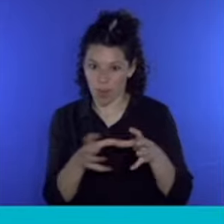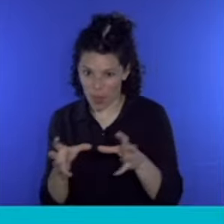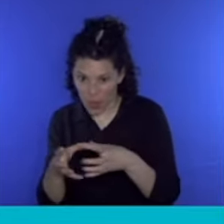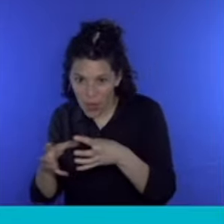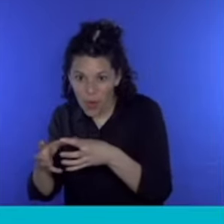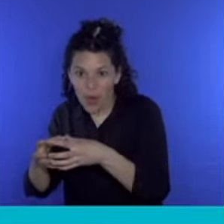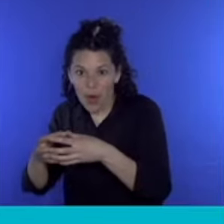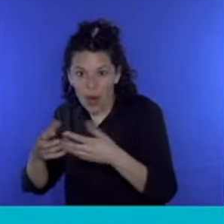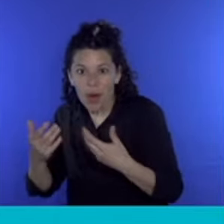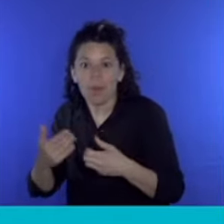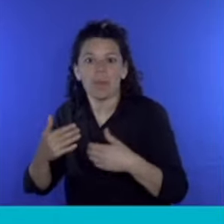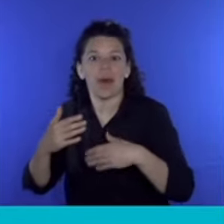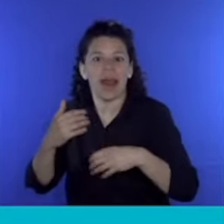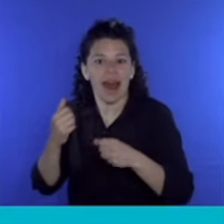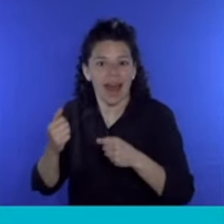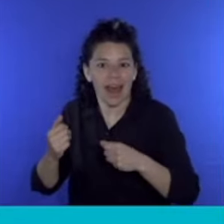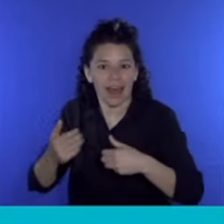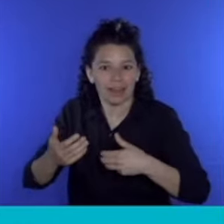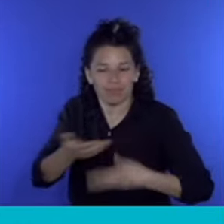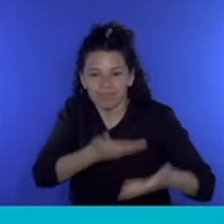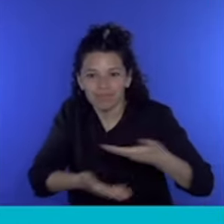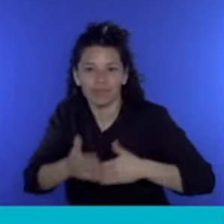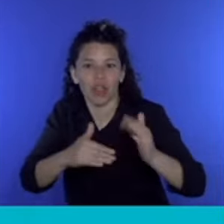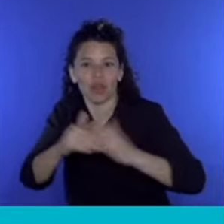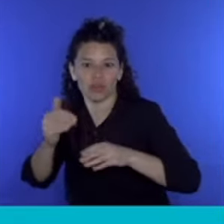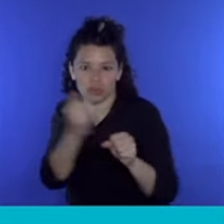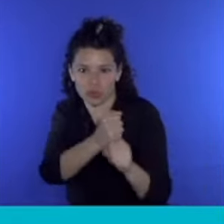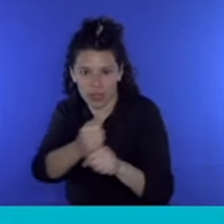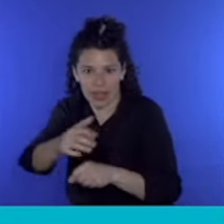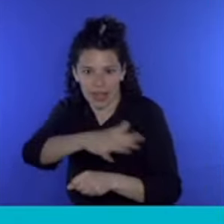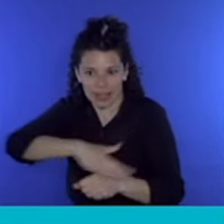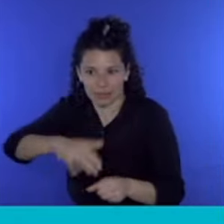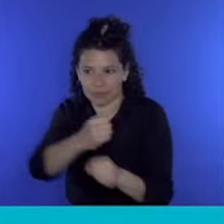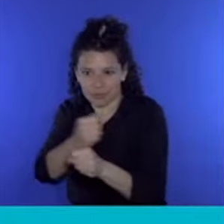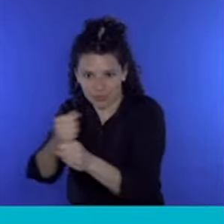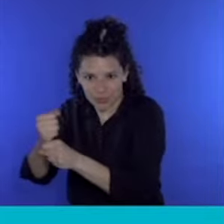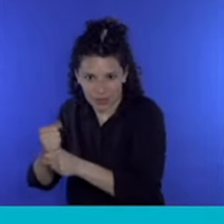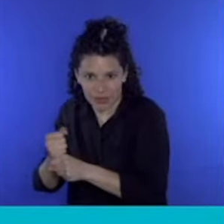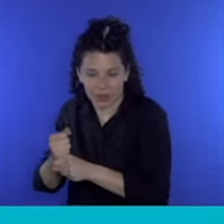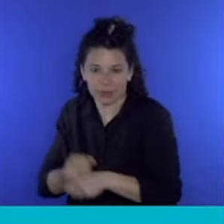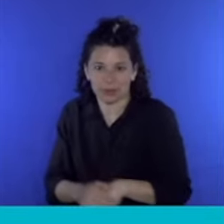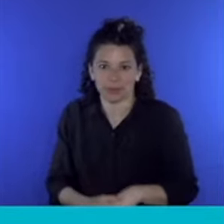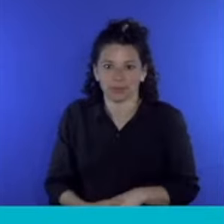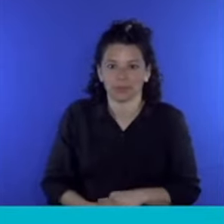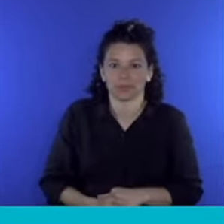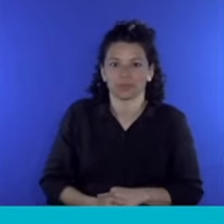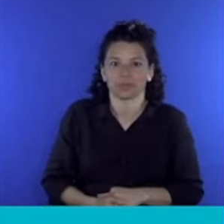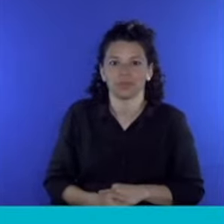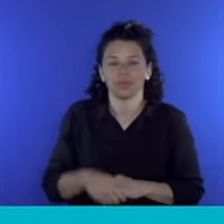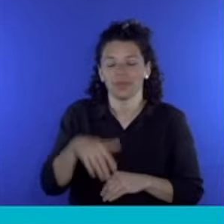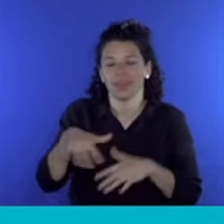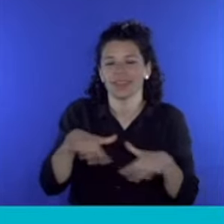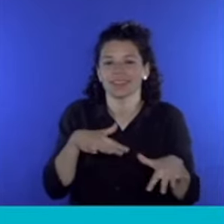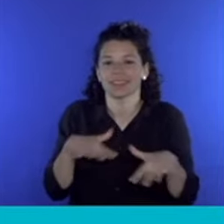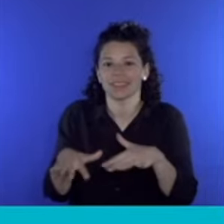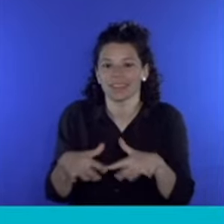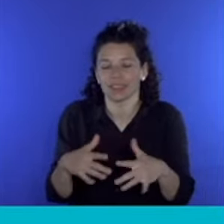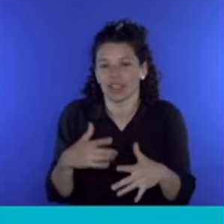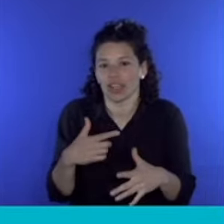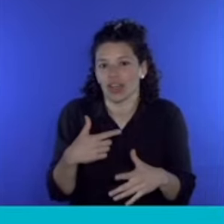construcción política de la clase trabajadora. En esta situación quería